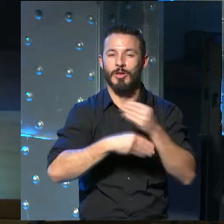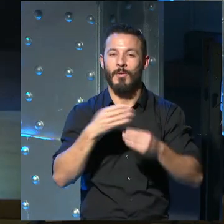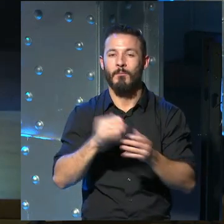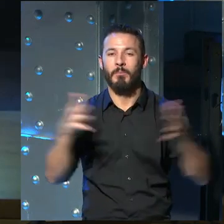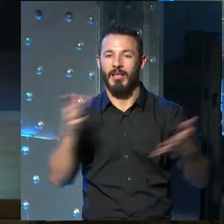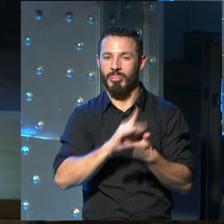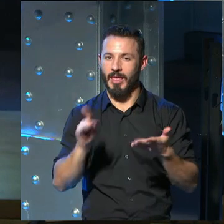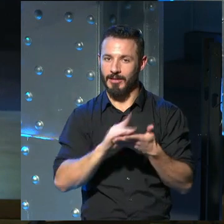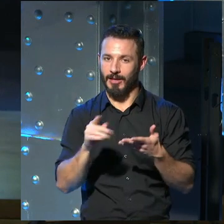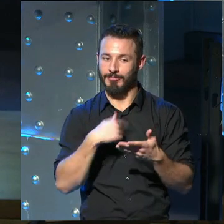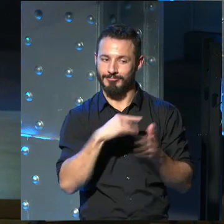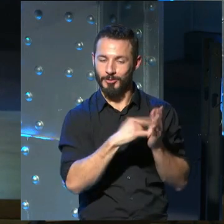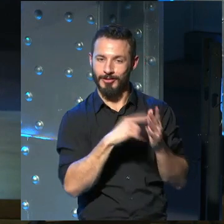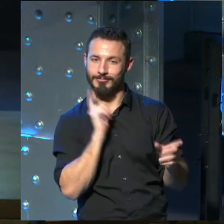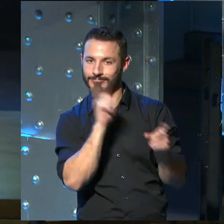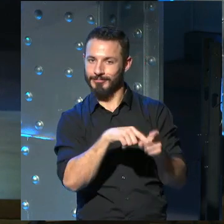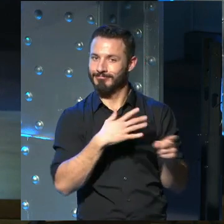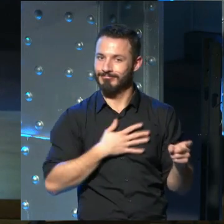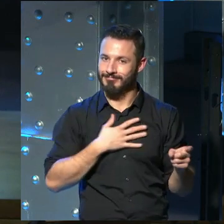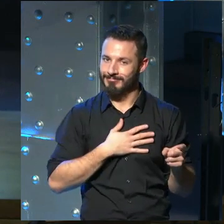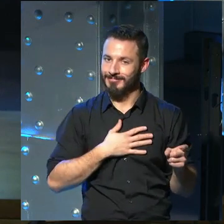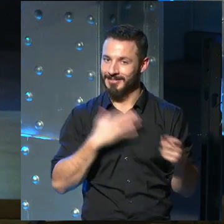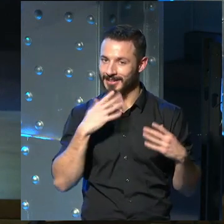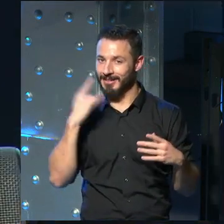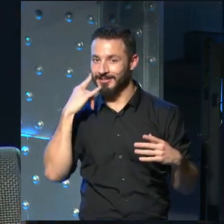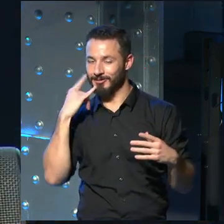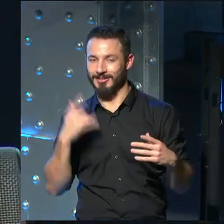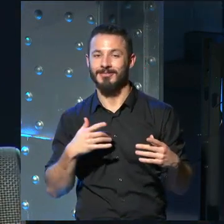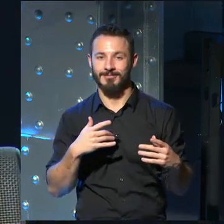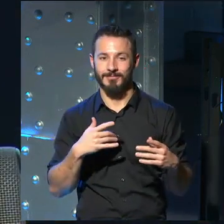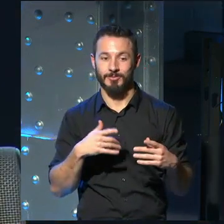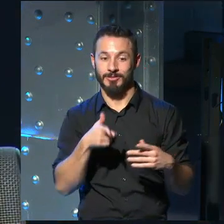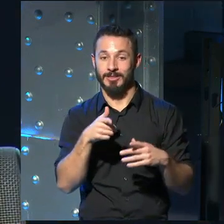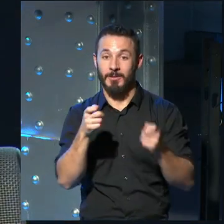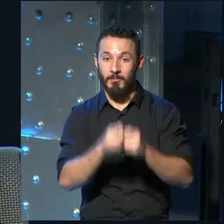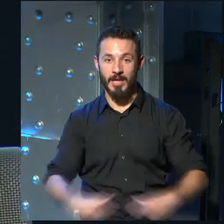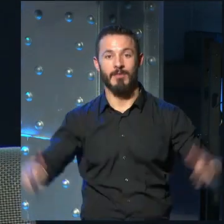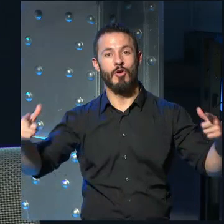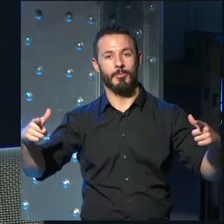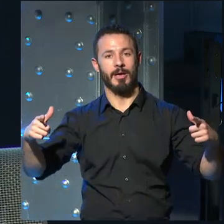en donde tuve el placer de participar desde Telefónica, que mediante una plataforma